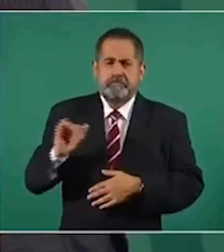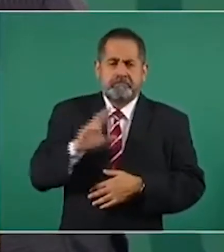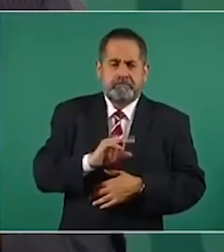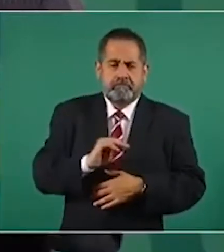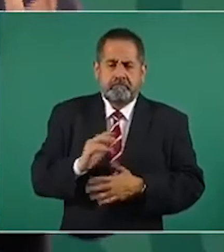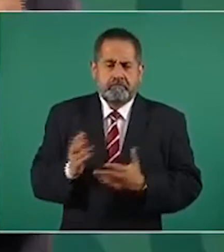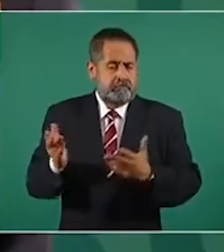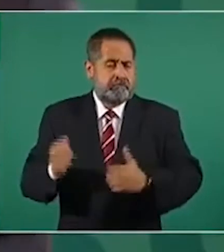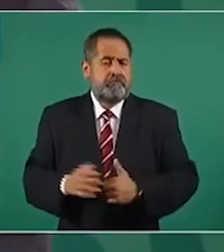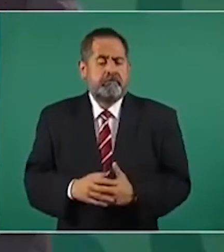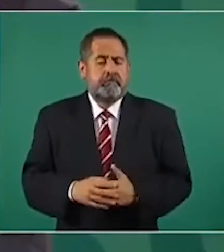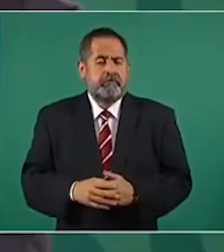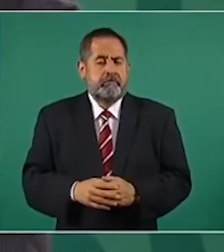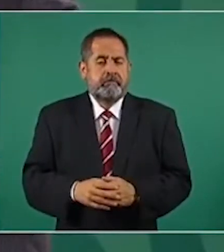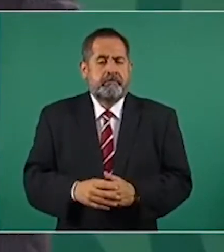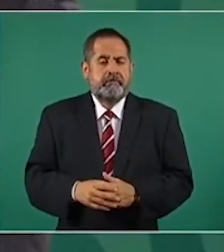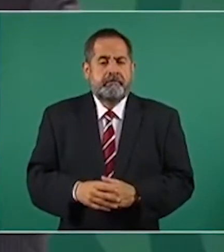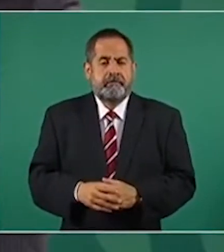Es un